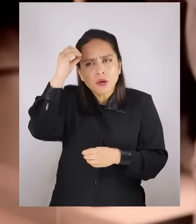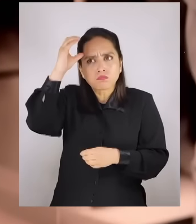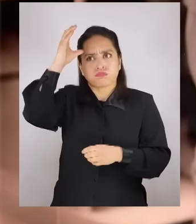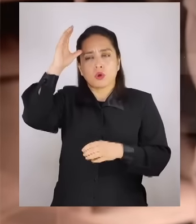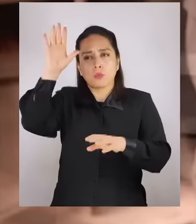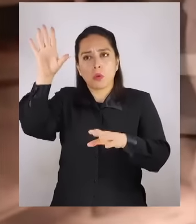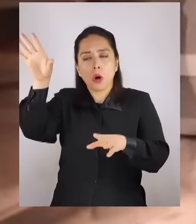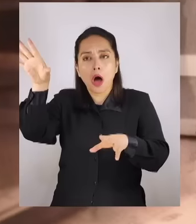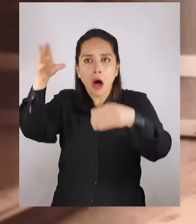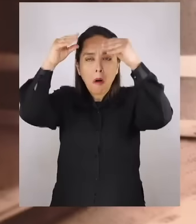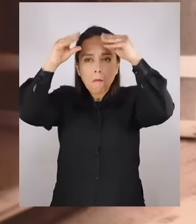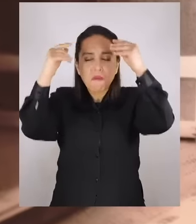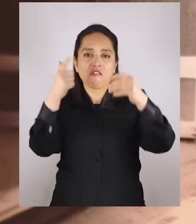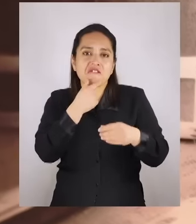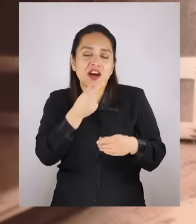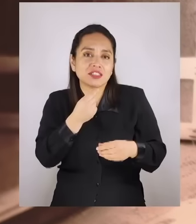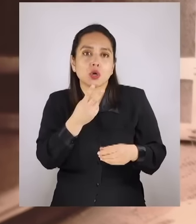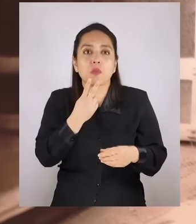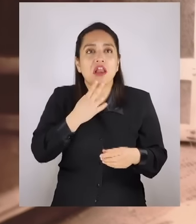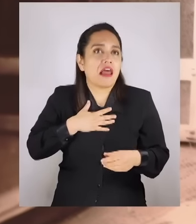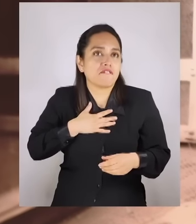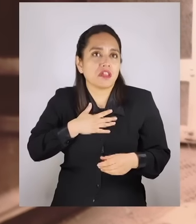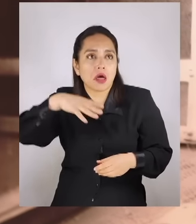adquirir así solo en la experiencia de la calle.